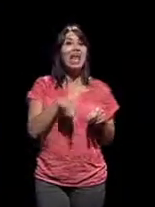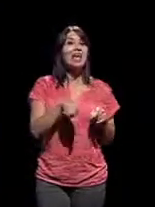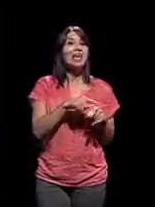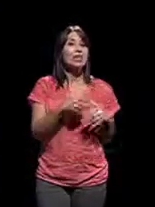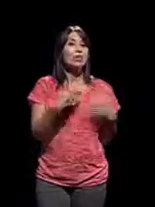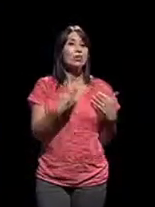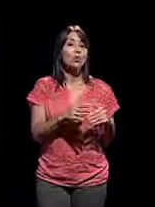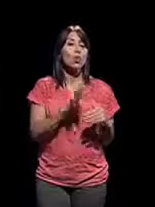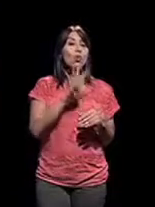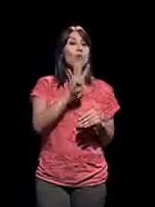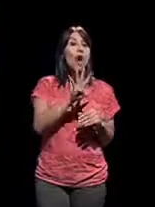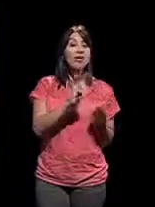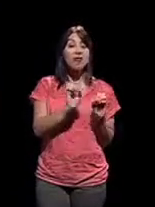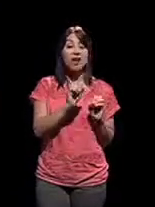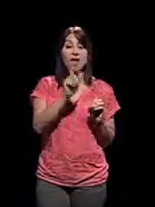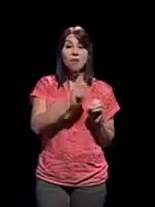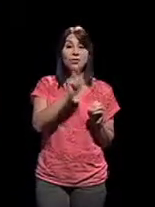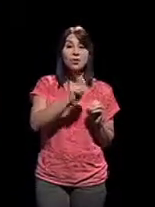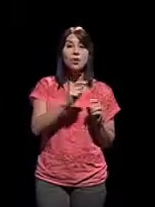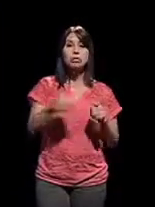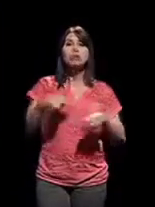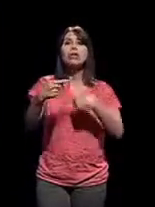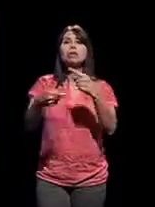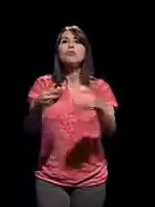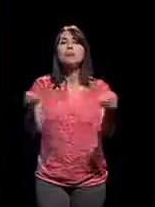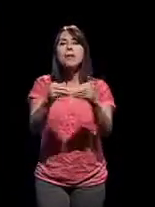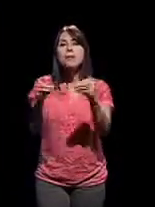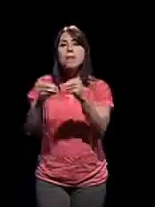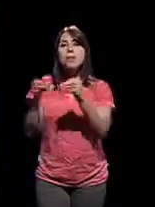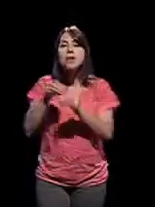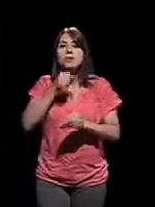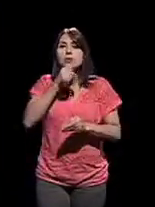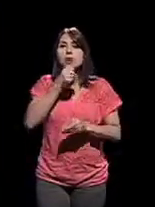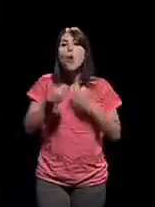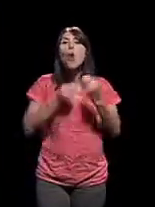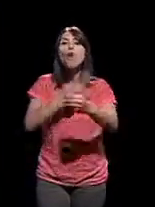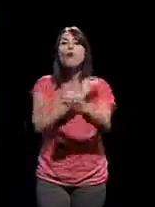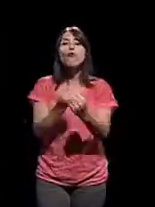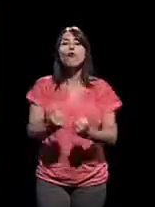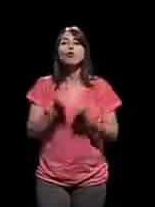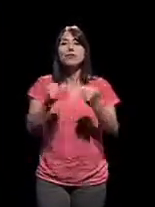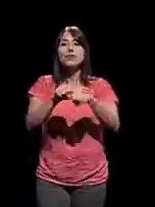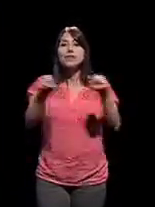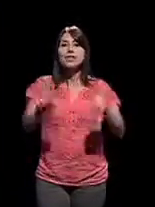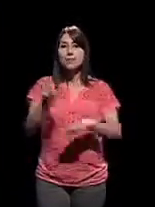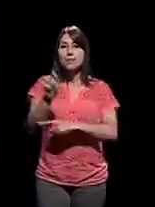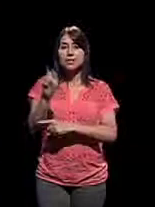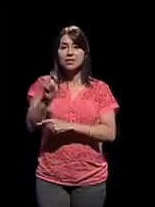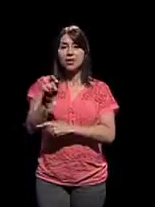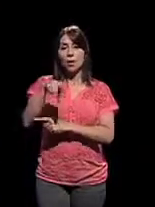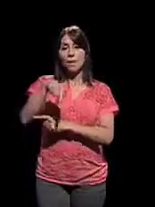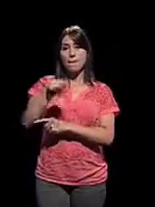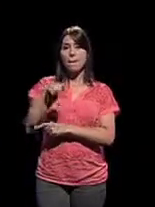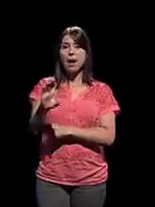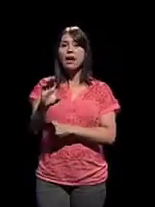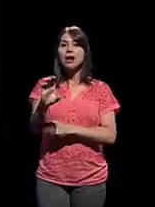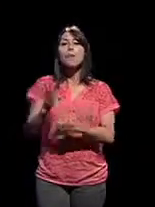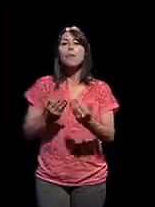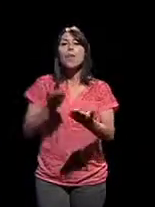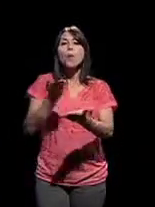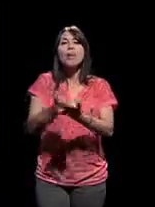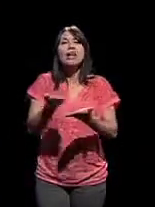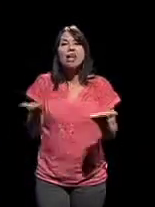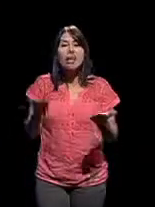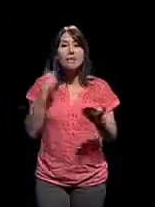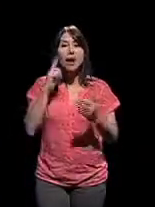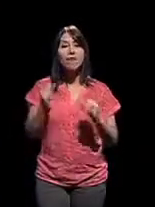¿cómo podremos lograr ese fortalecimiento del sistema de pensiones que usted habla, ¿verdad? ¿Cuáles son esos planes y esas acciones en concreto que el PAC propone para que